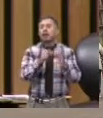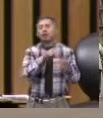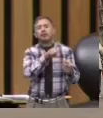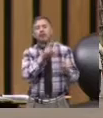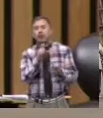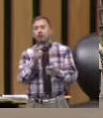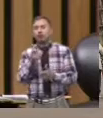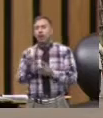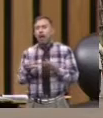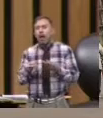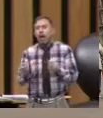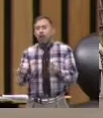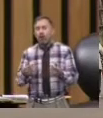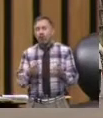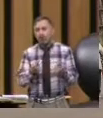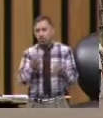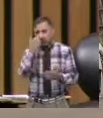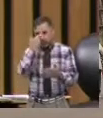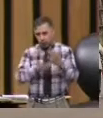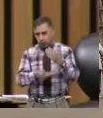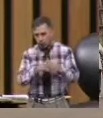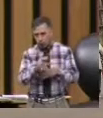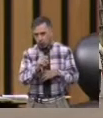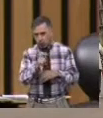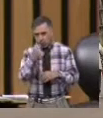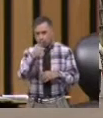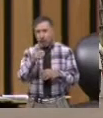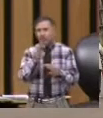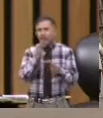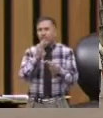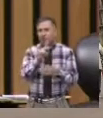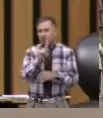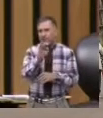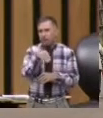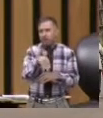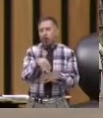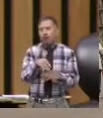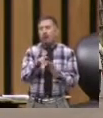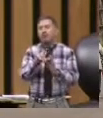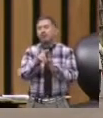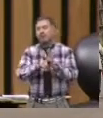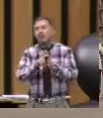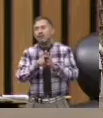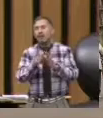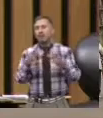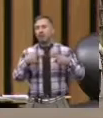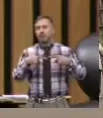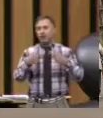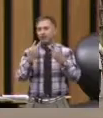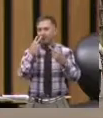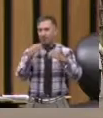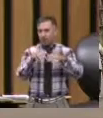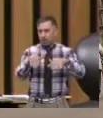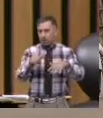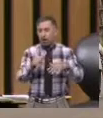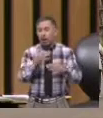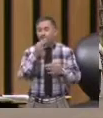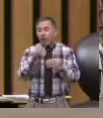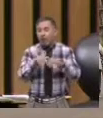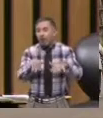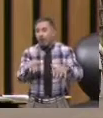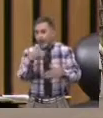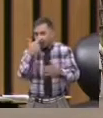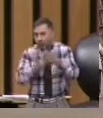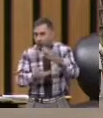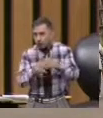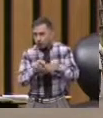las campañas detrás de la estrategia mediática del Verde a través de los influencers. Además, se recibieron